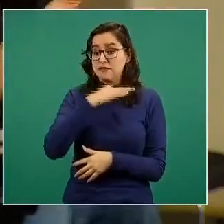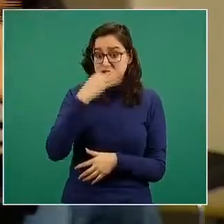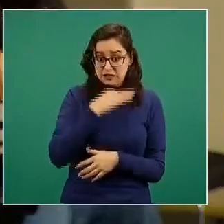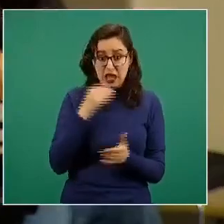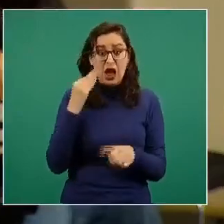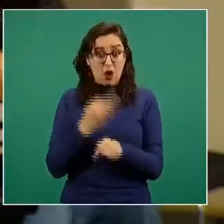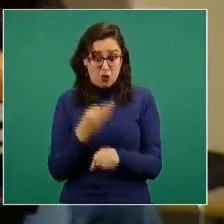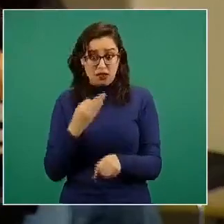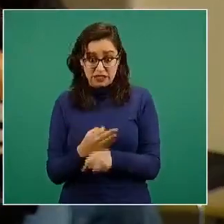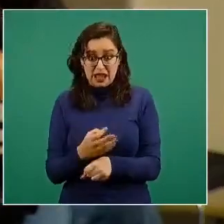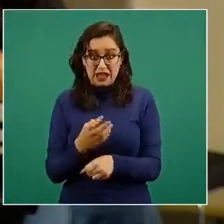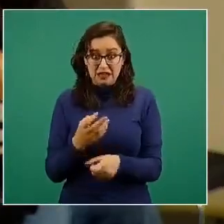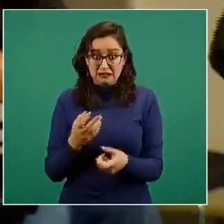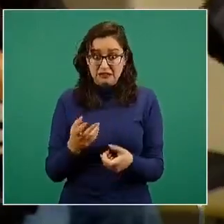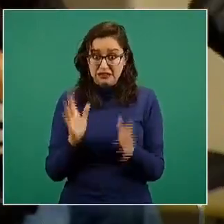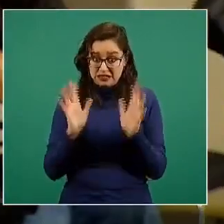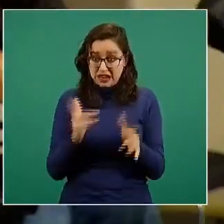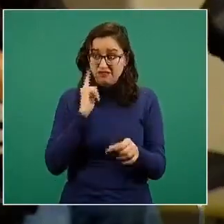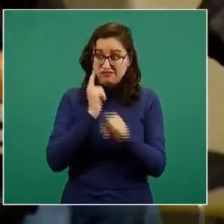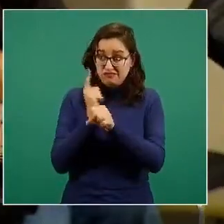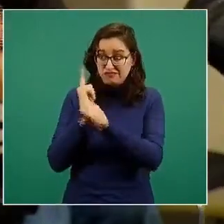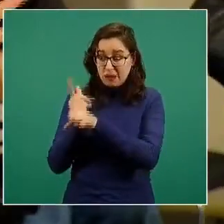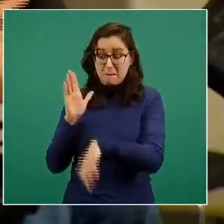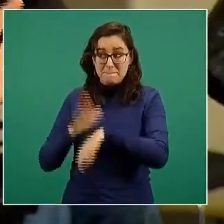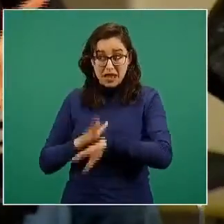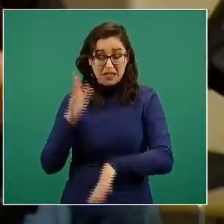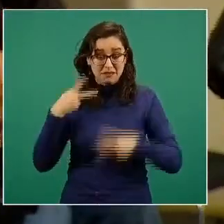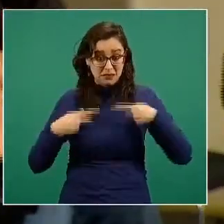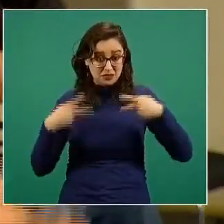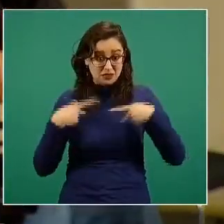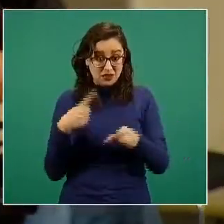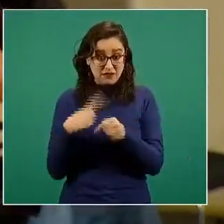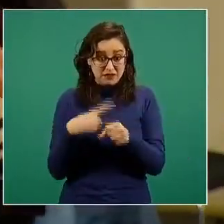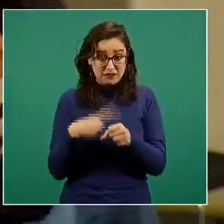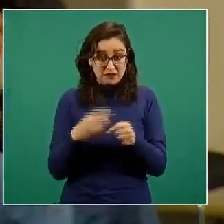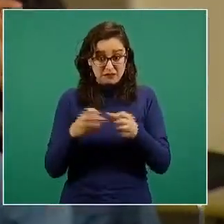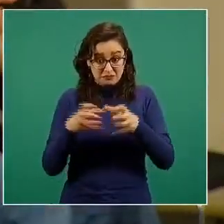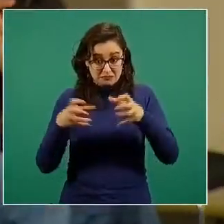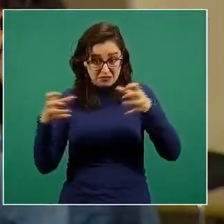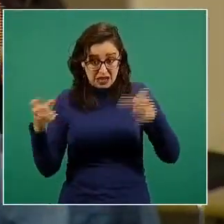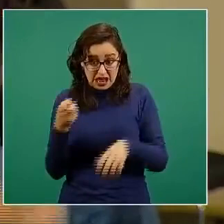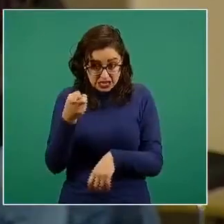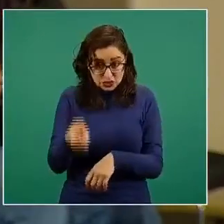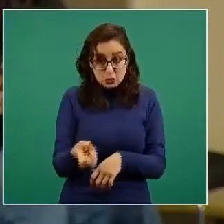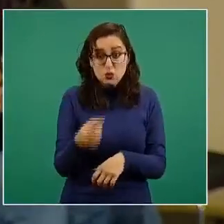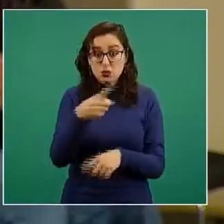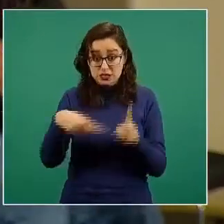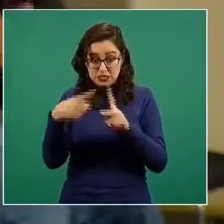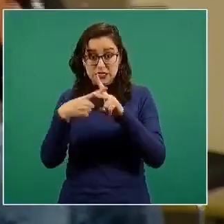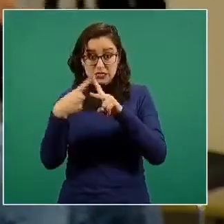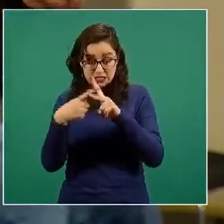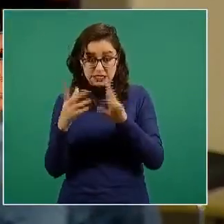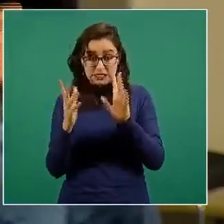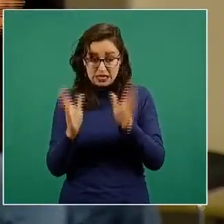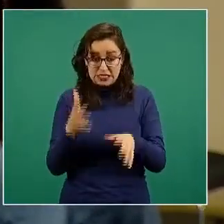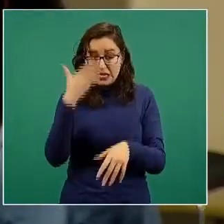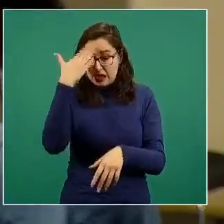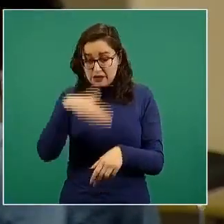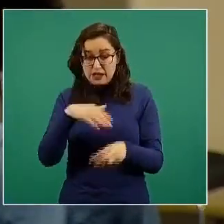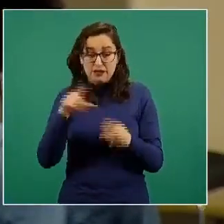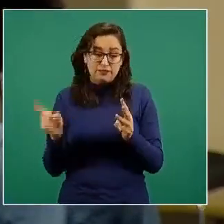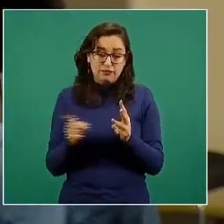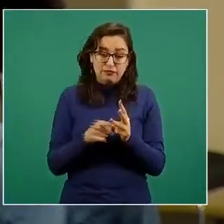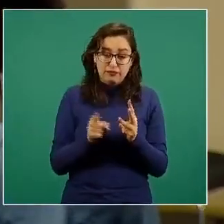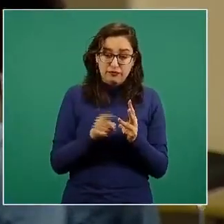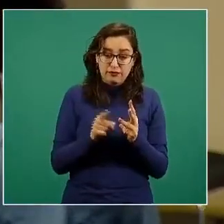vamos a seguir viviendo estos efectos, no sé si tienen ya más o menos estimado hasta cuándo. Y rapidísimo, usted